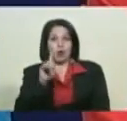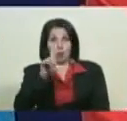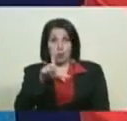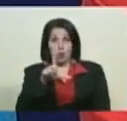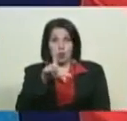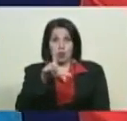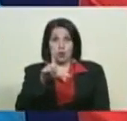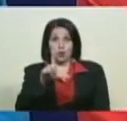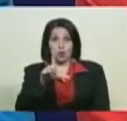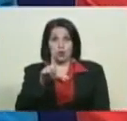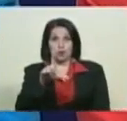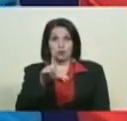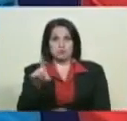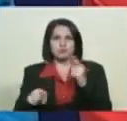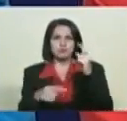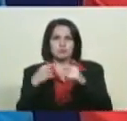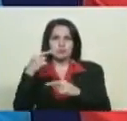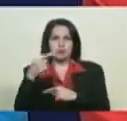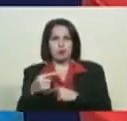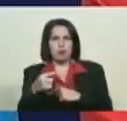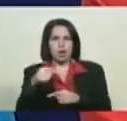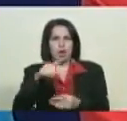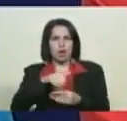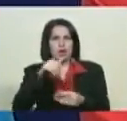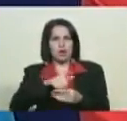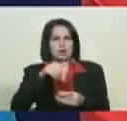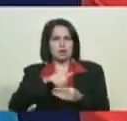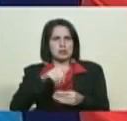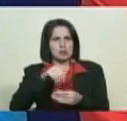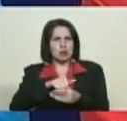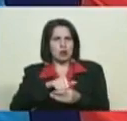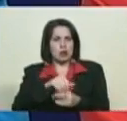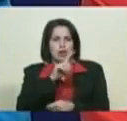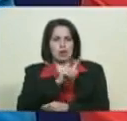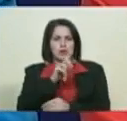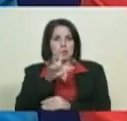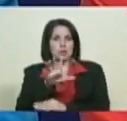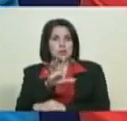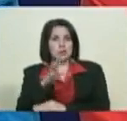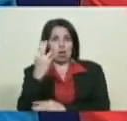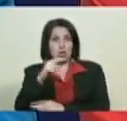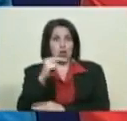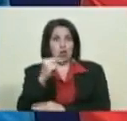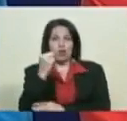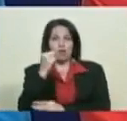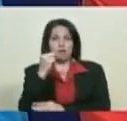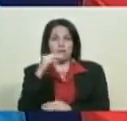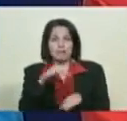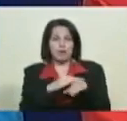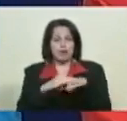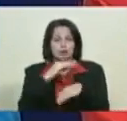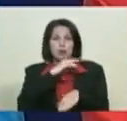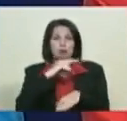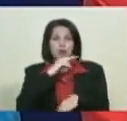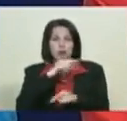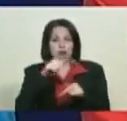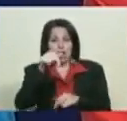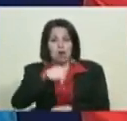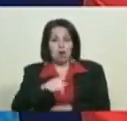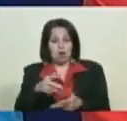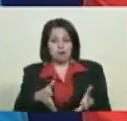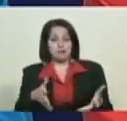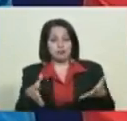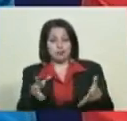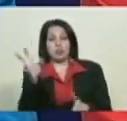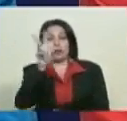una expresión en las elecciones regionales del 15 de octubre. Hoy salimos victoriosos, sale victoriosa